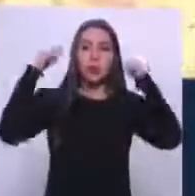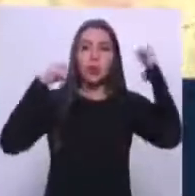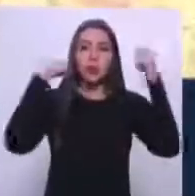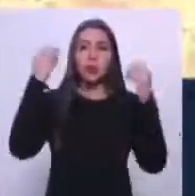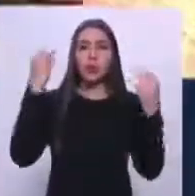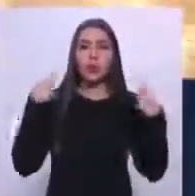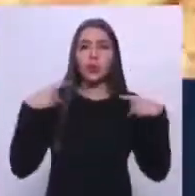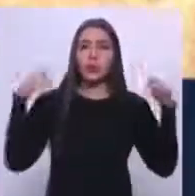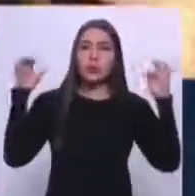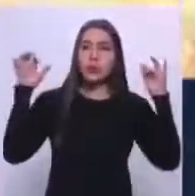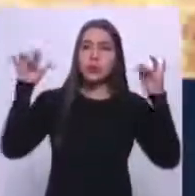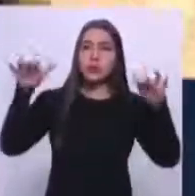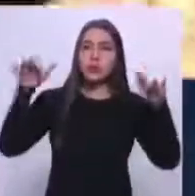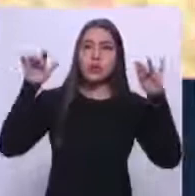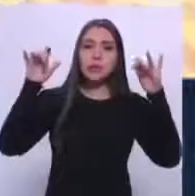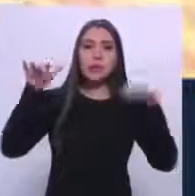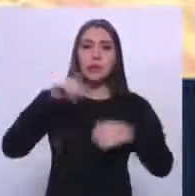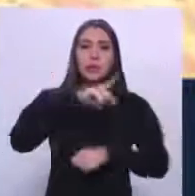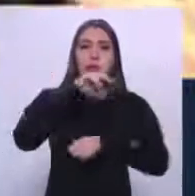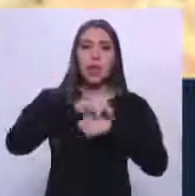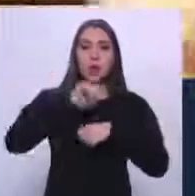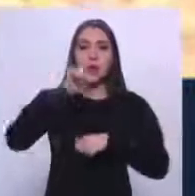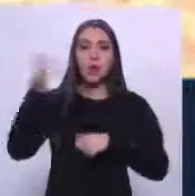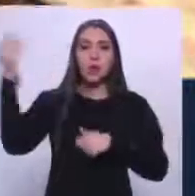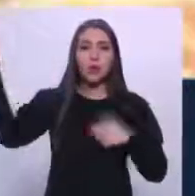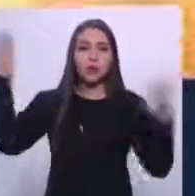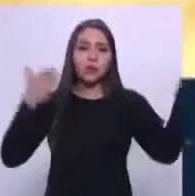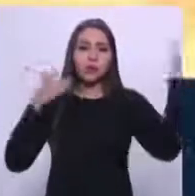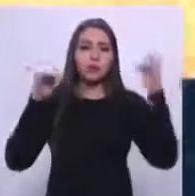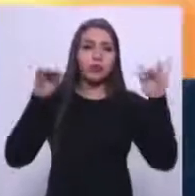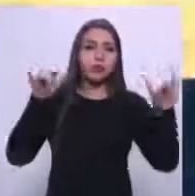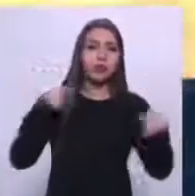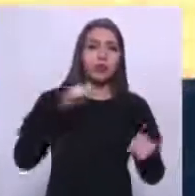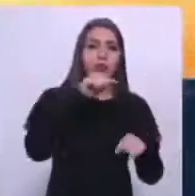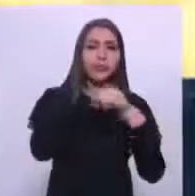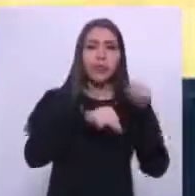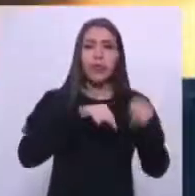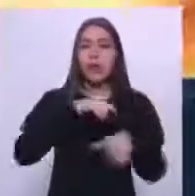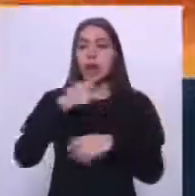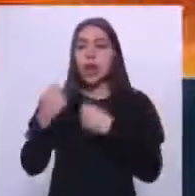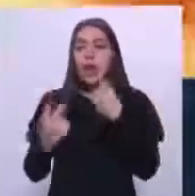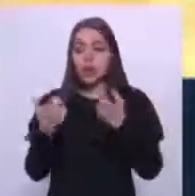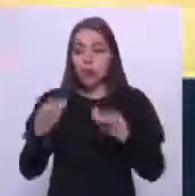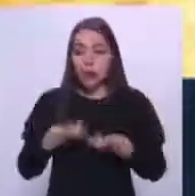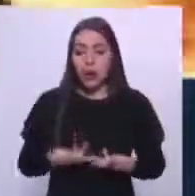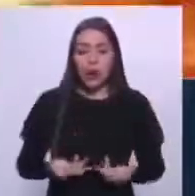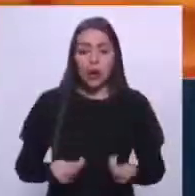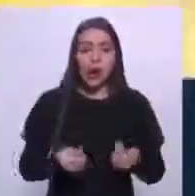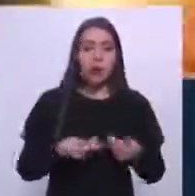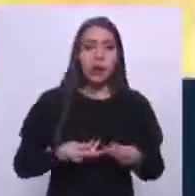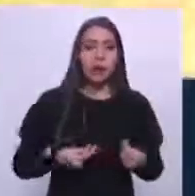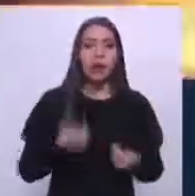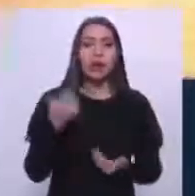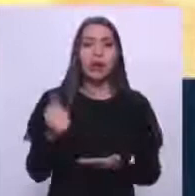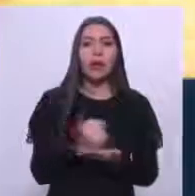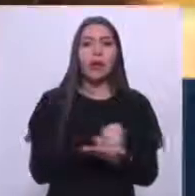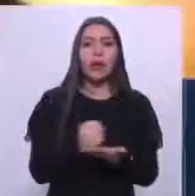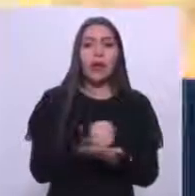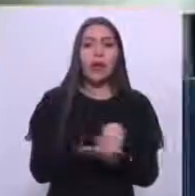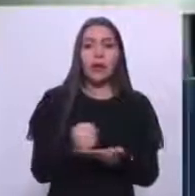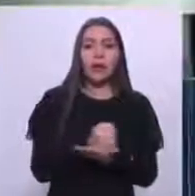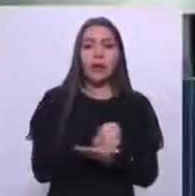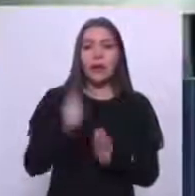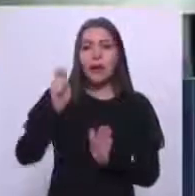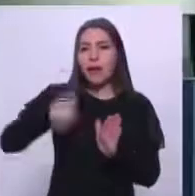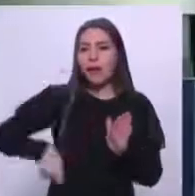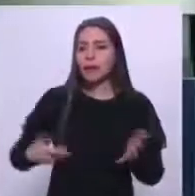que una buena parte de sus gastos se hacen a través de tarjeta de